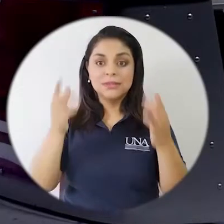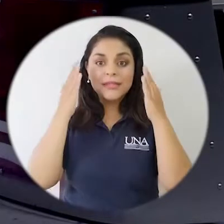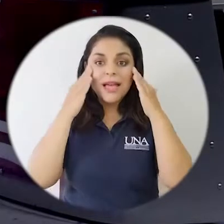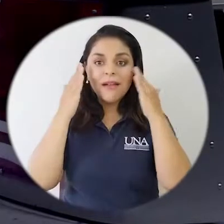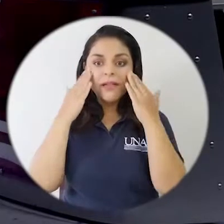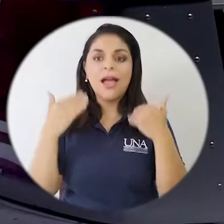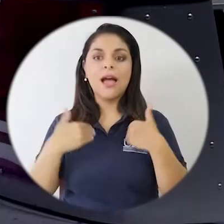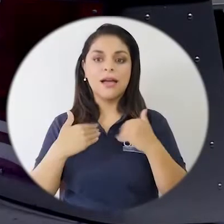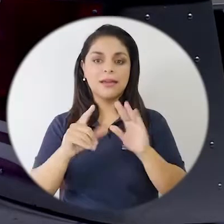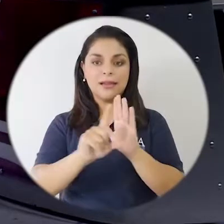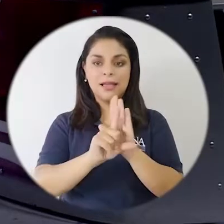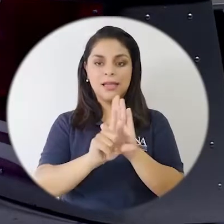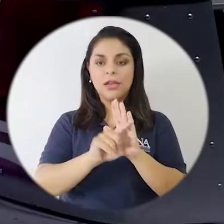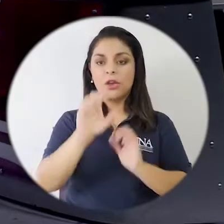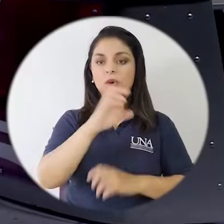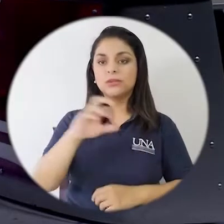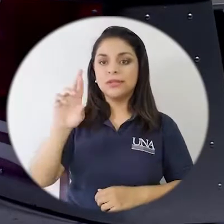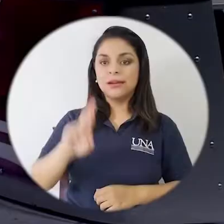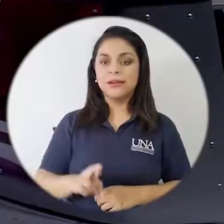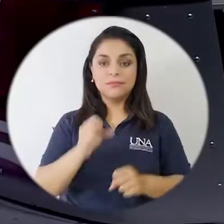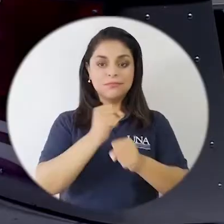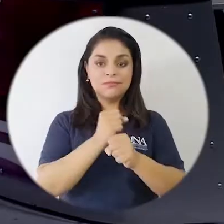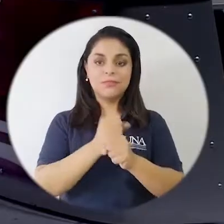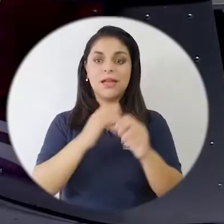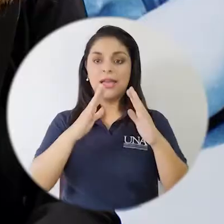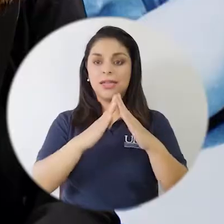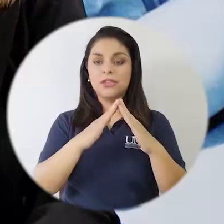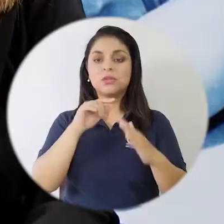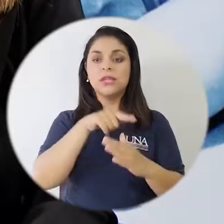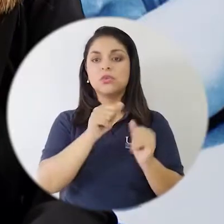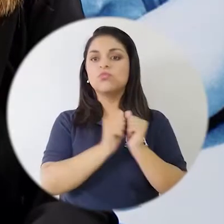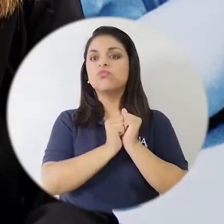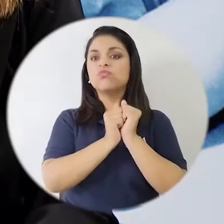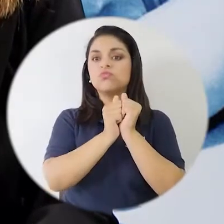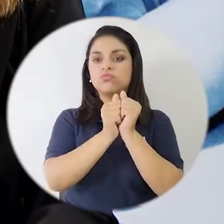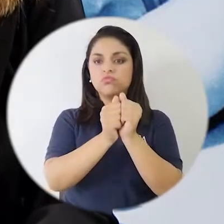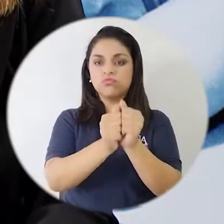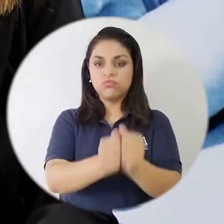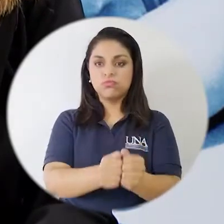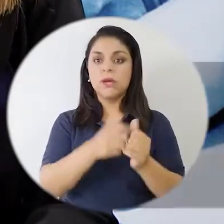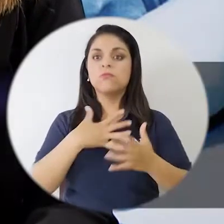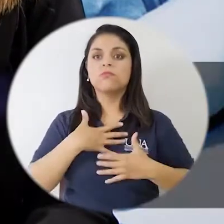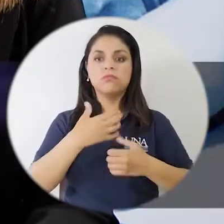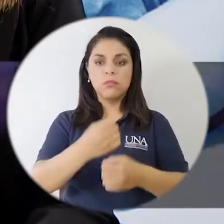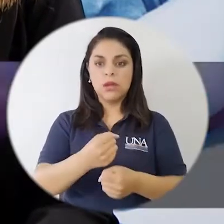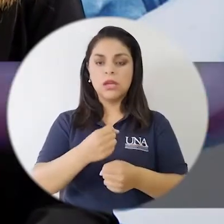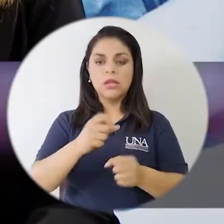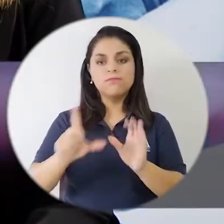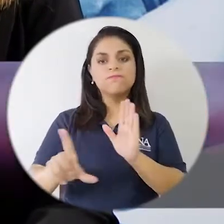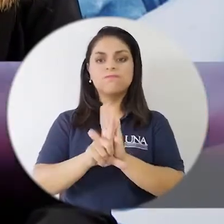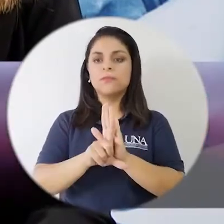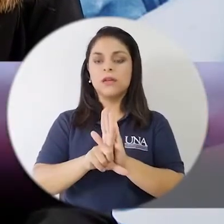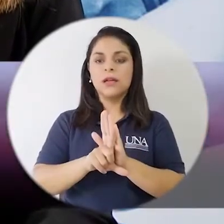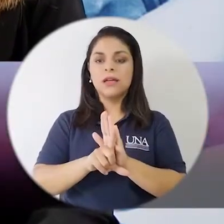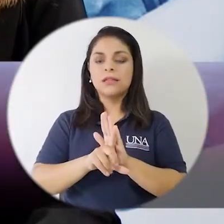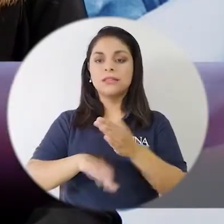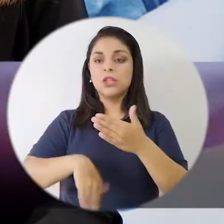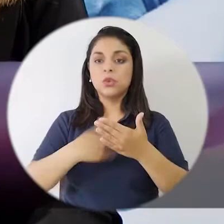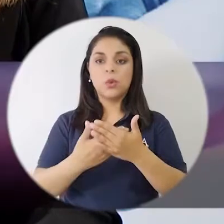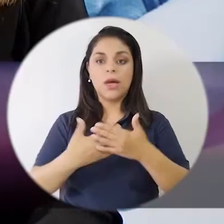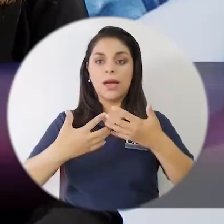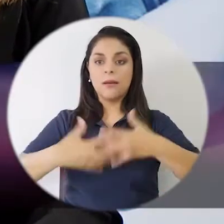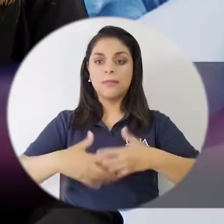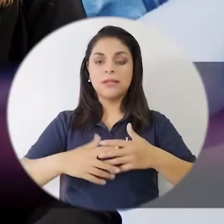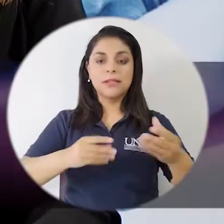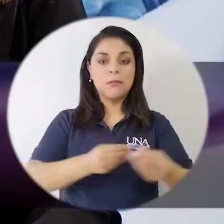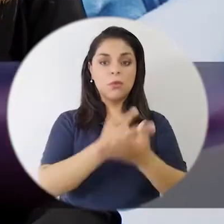en Costa Rica sobre el teletrabajo y que esa ley acuerpa la generalidad en todo tipo de empresa pública y privada.